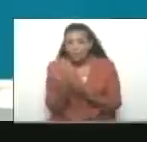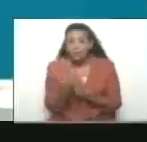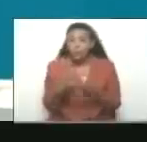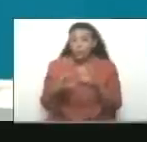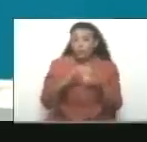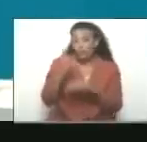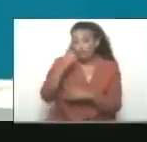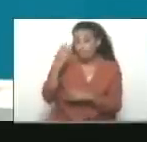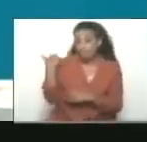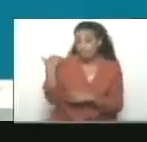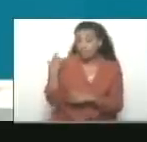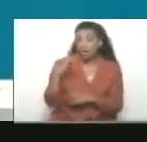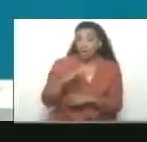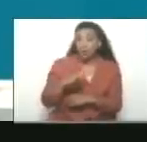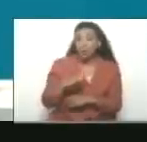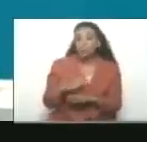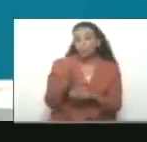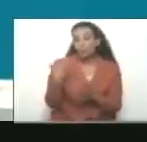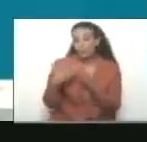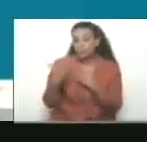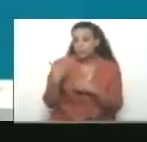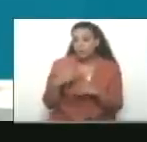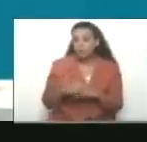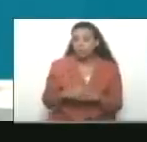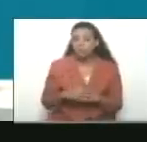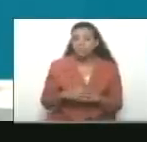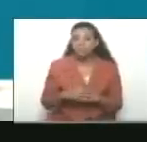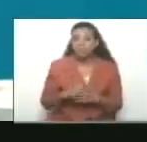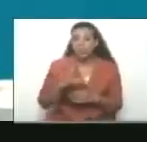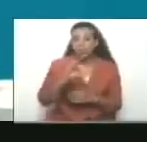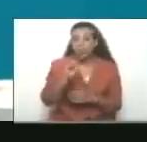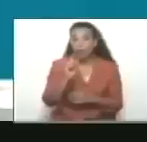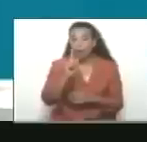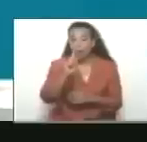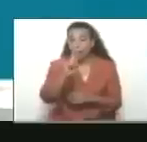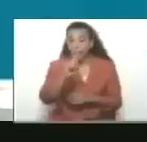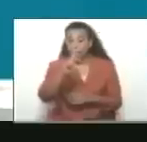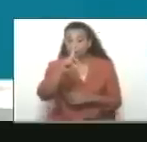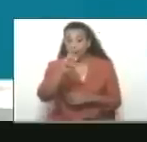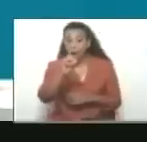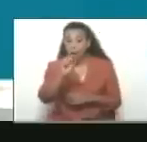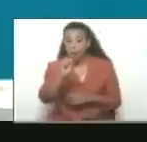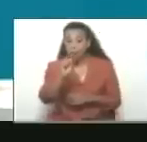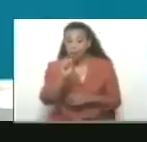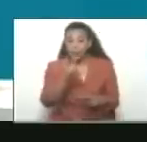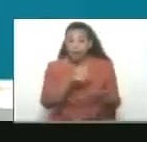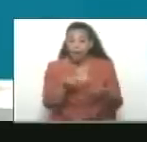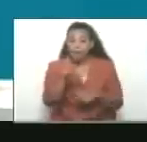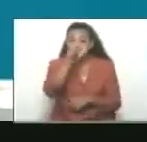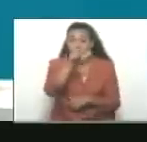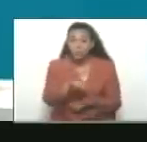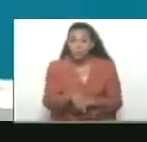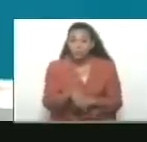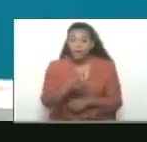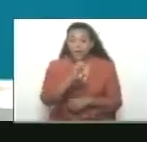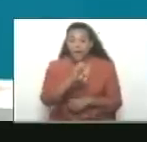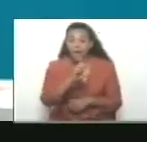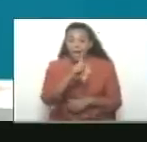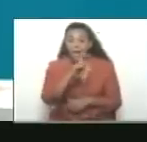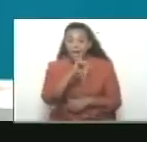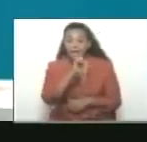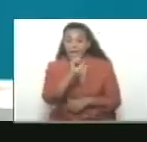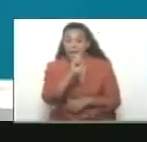conversación con San Antonio del táchira con Carlos verdad Pero hoy tenemos aquí en el estudio a eliazar